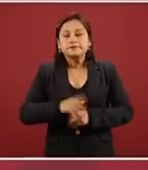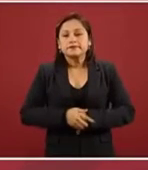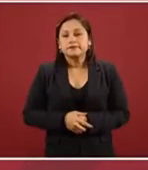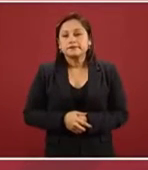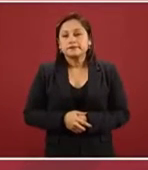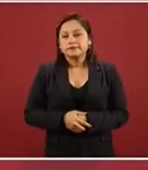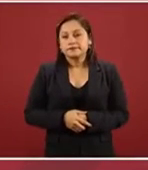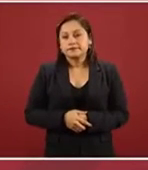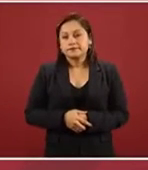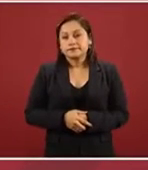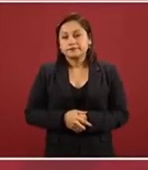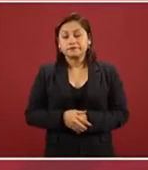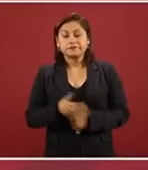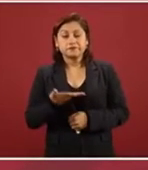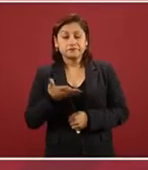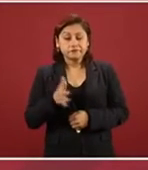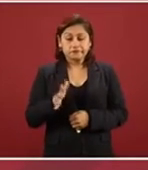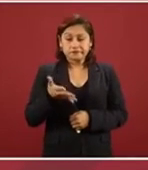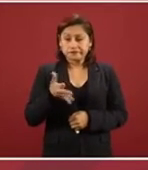de los